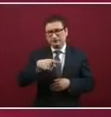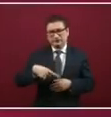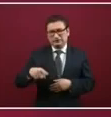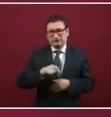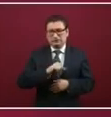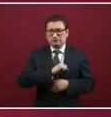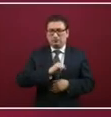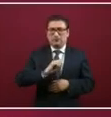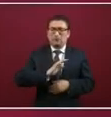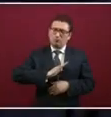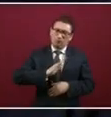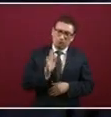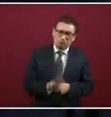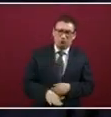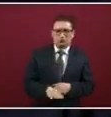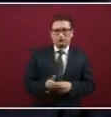destruyen.